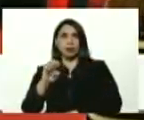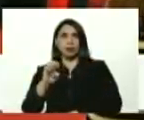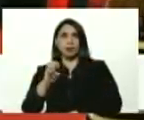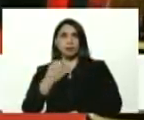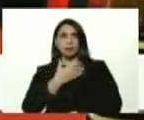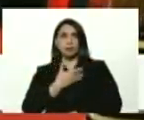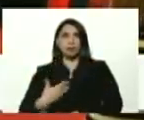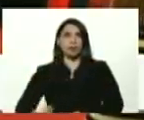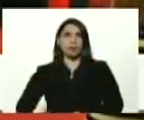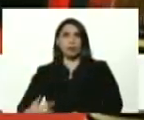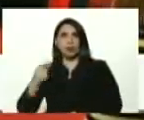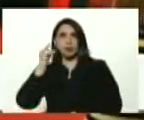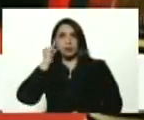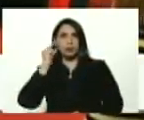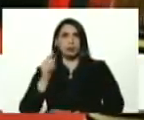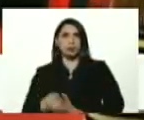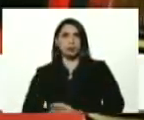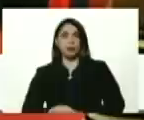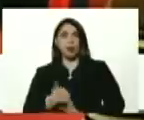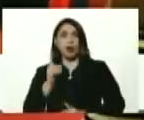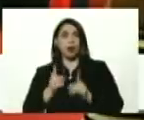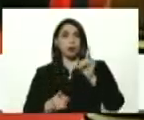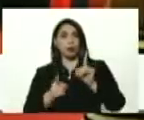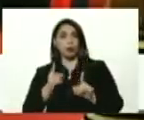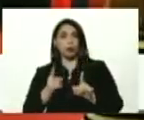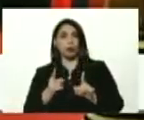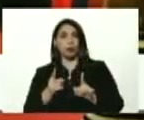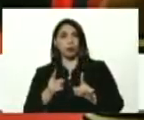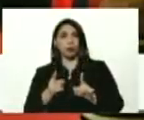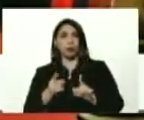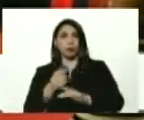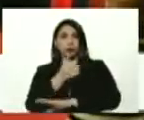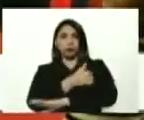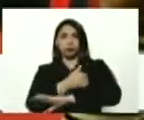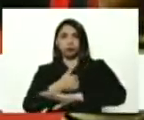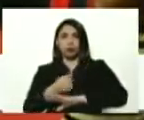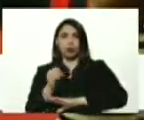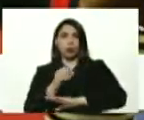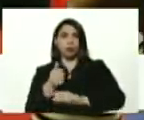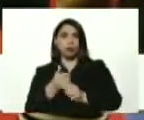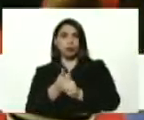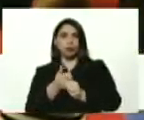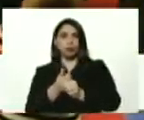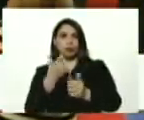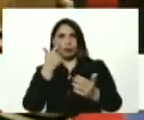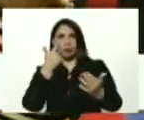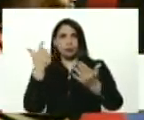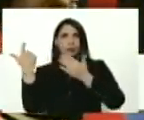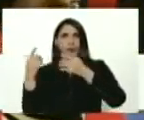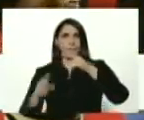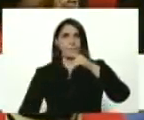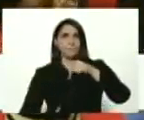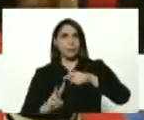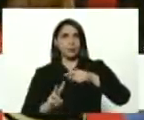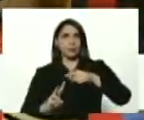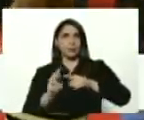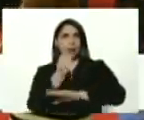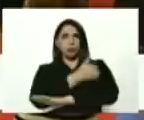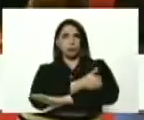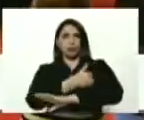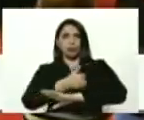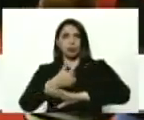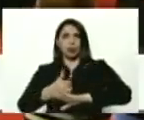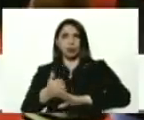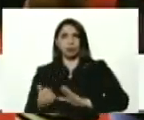Nacional Electoral o alguno de los rectores principales o suplentes. Seguimos apreciando a través de las imágenes lo que son